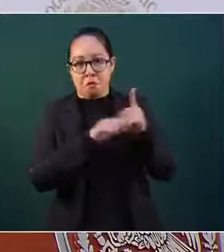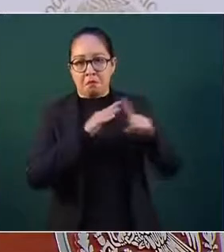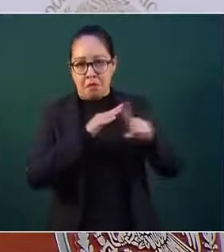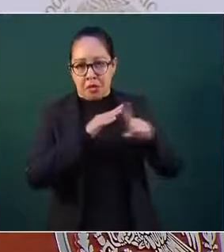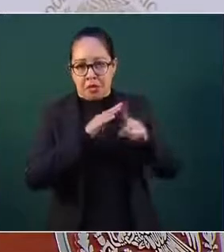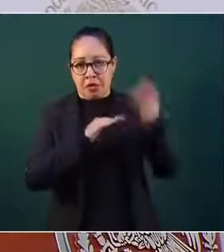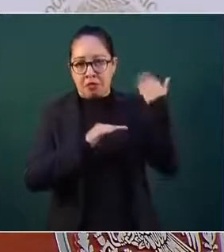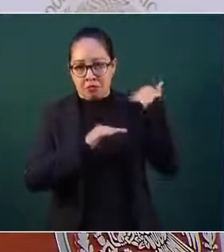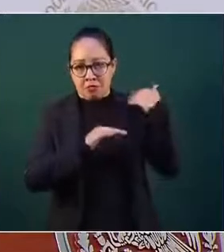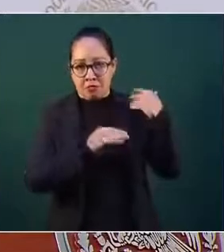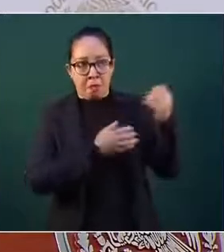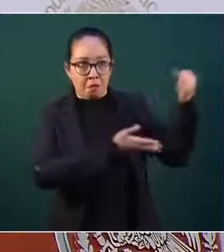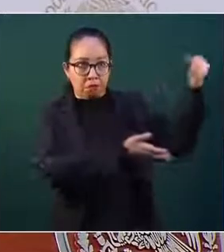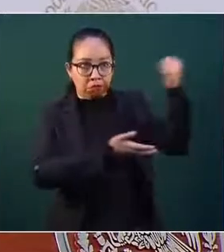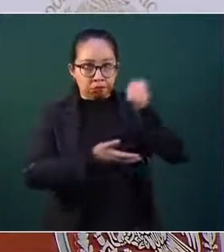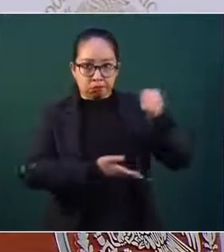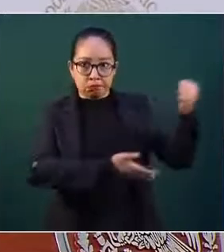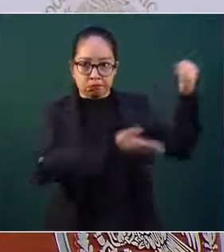mandan